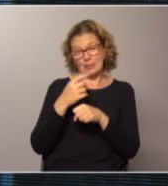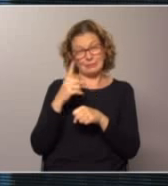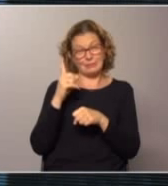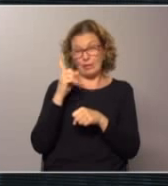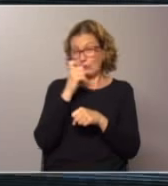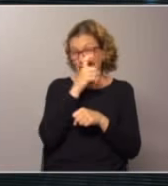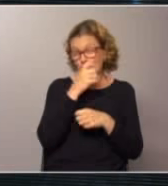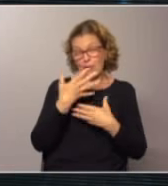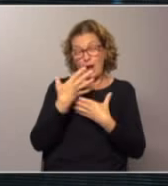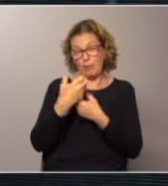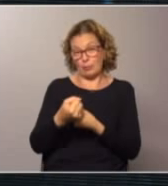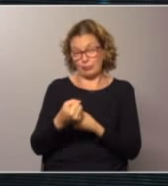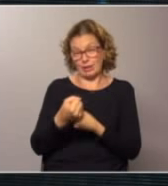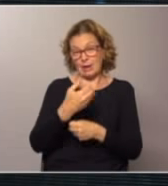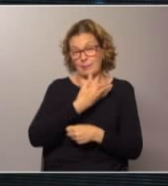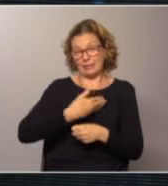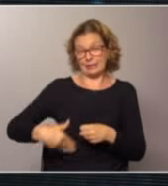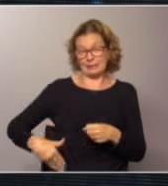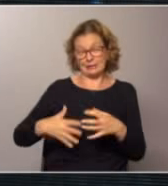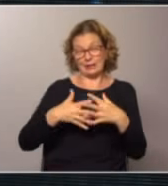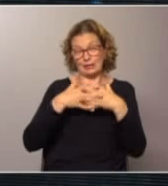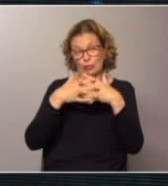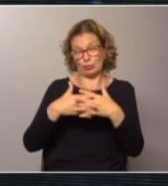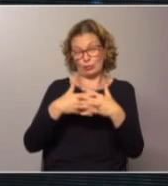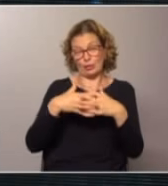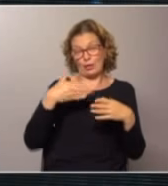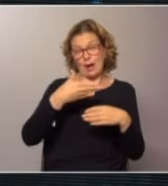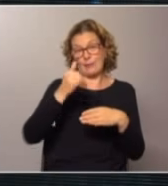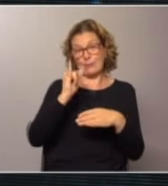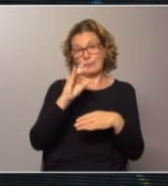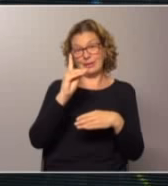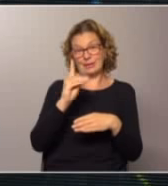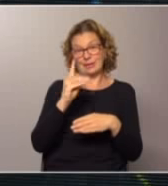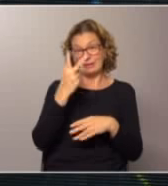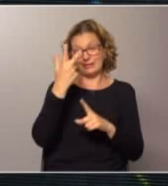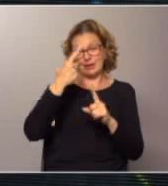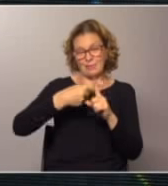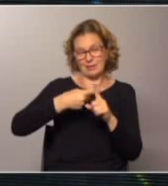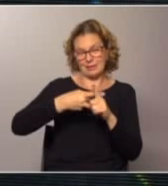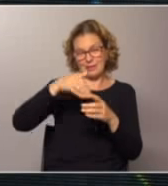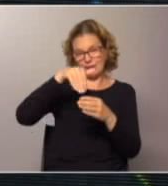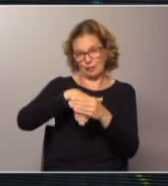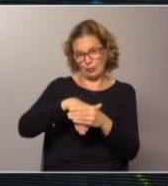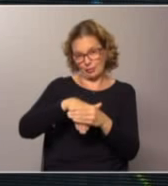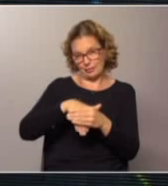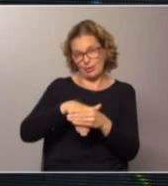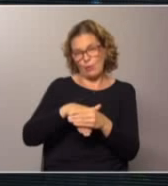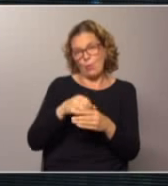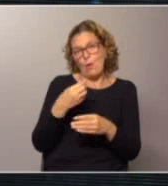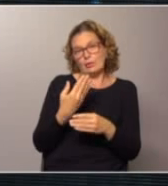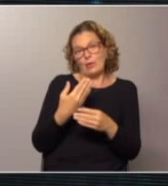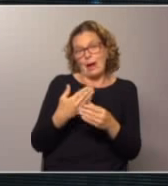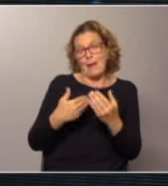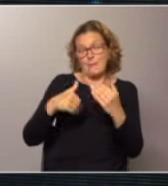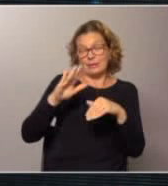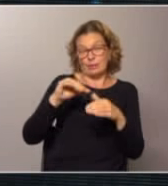apoyar al candidato a presidente de eeuu al bid a tres meses de las elecciones cuando la mayoría de